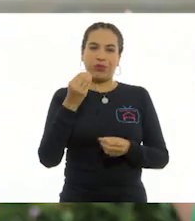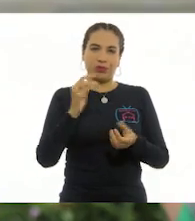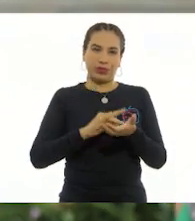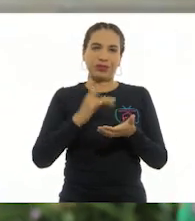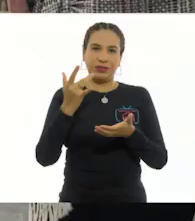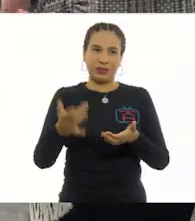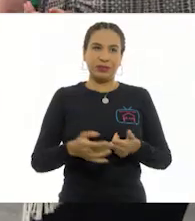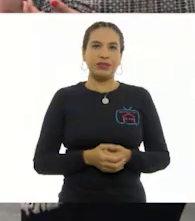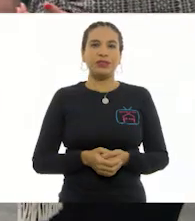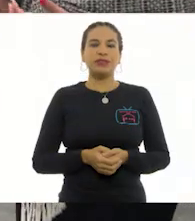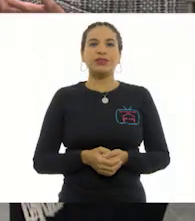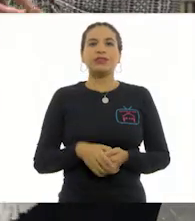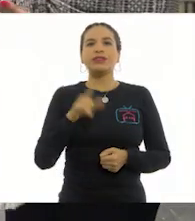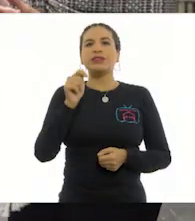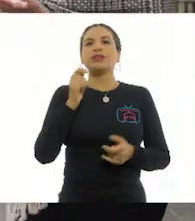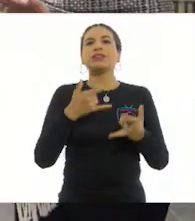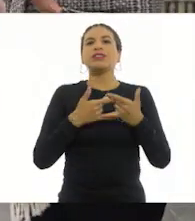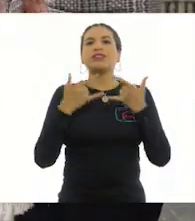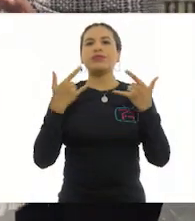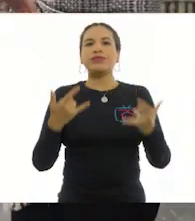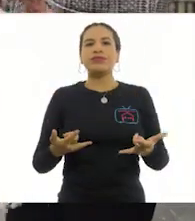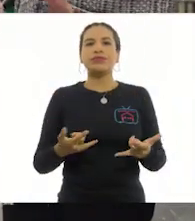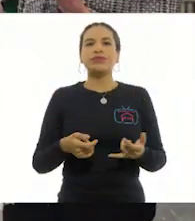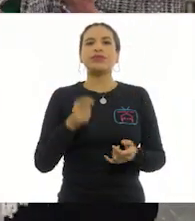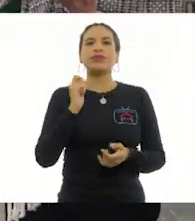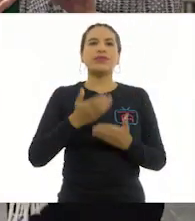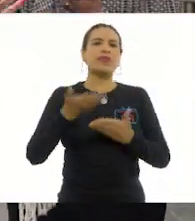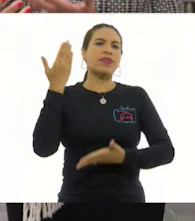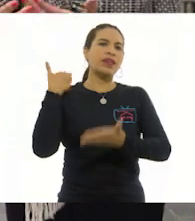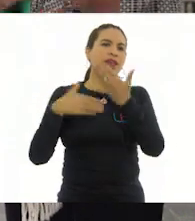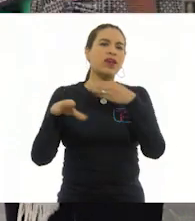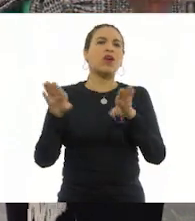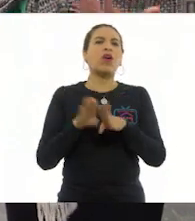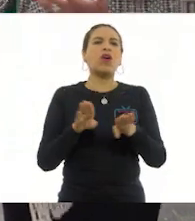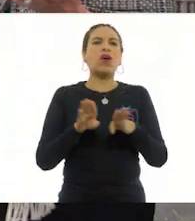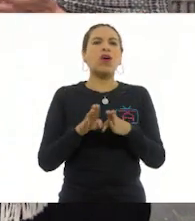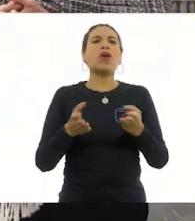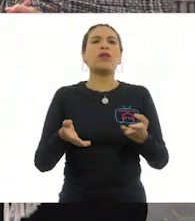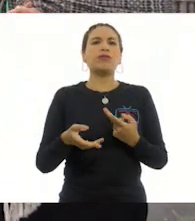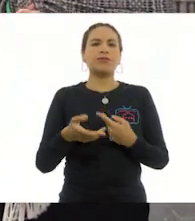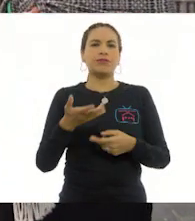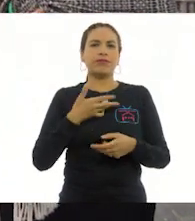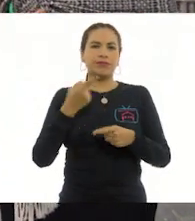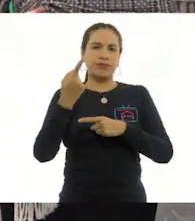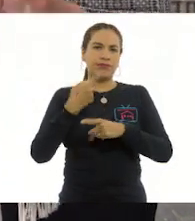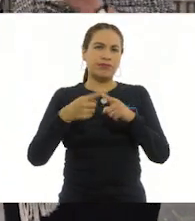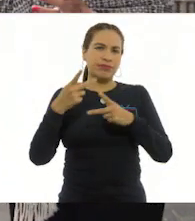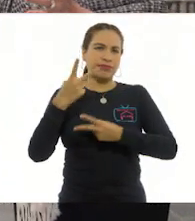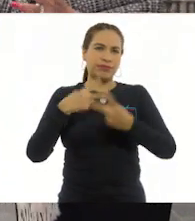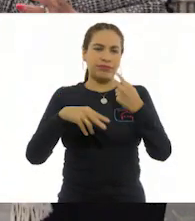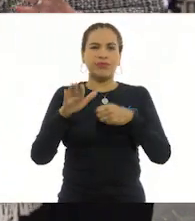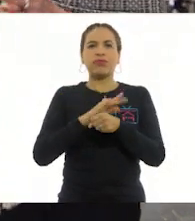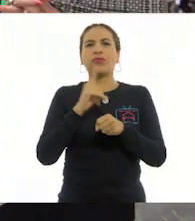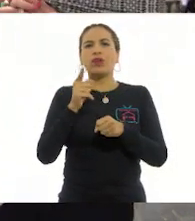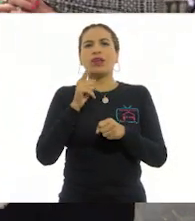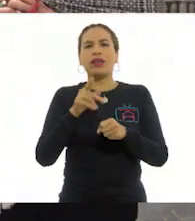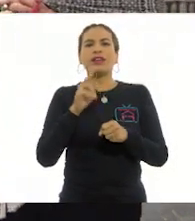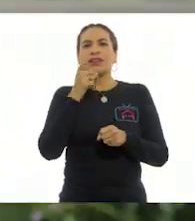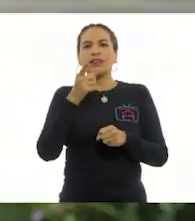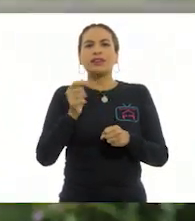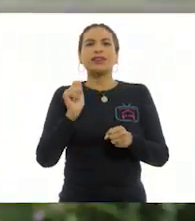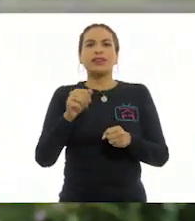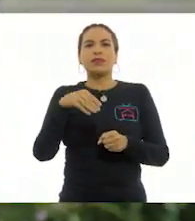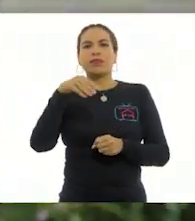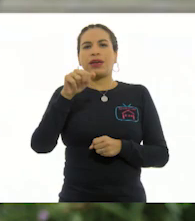gracias. Cuéntanos un poquito la historia, qué era antes, cómo se da que Diego llegue aquí, por qué se le dice la Capilla